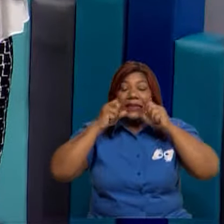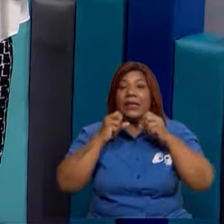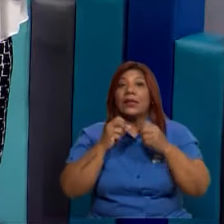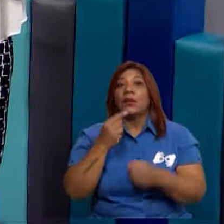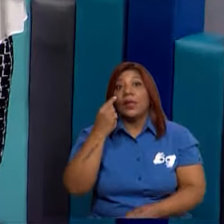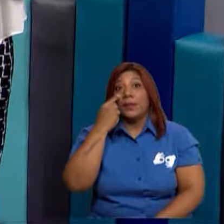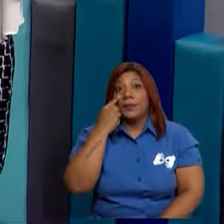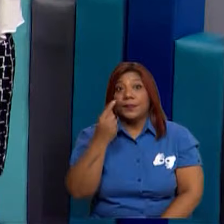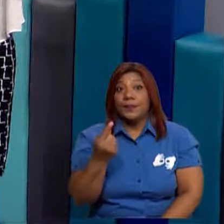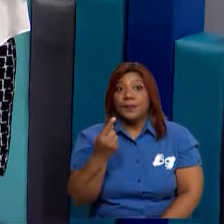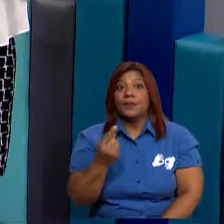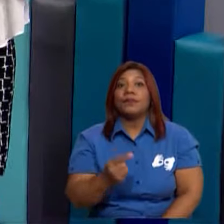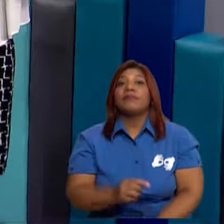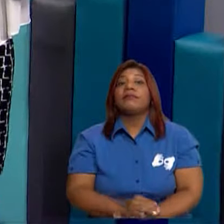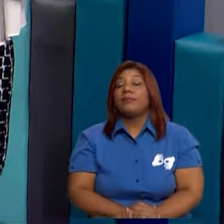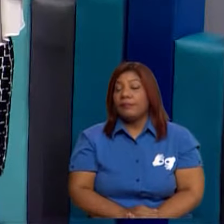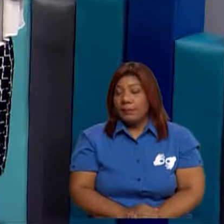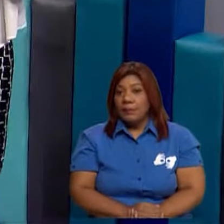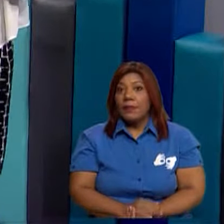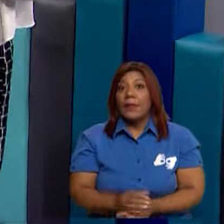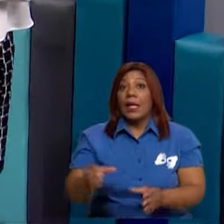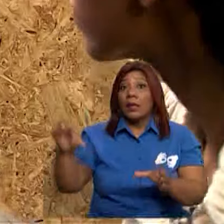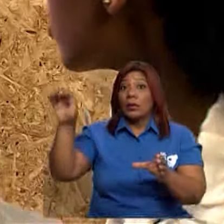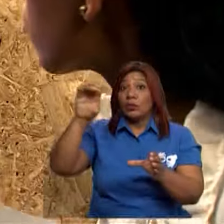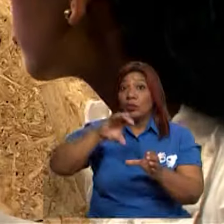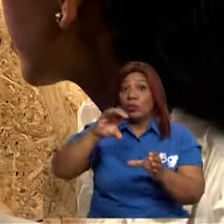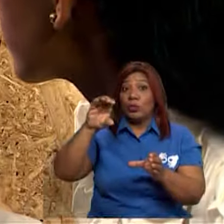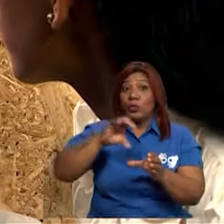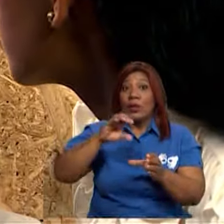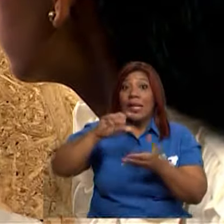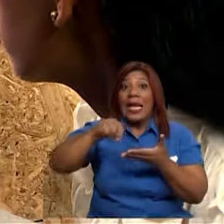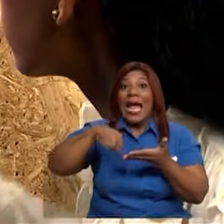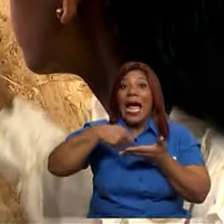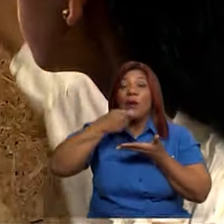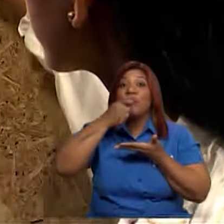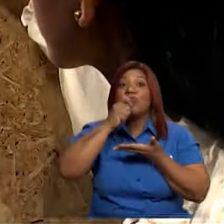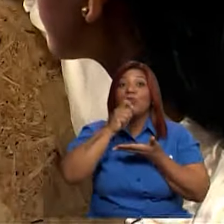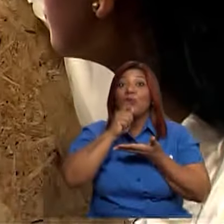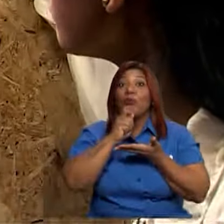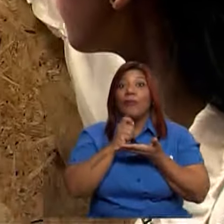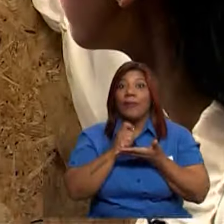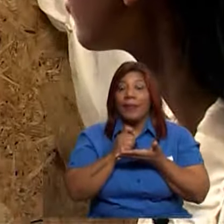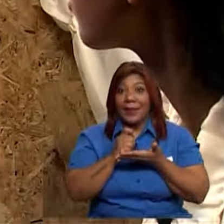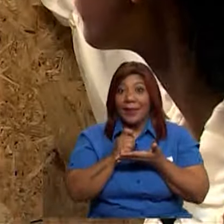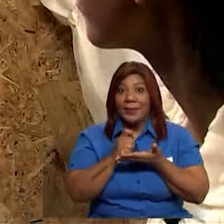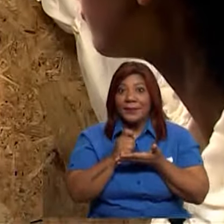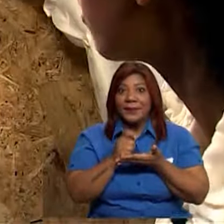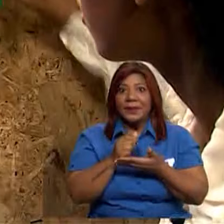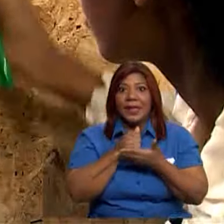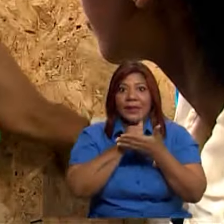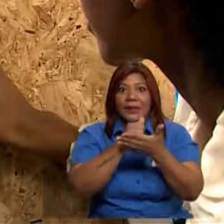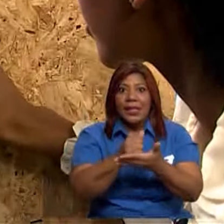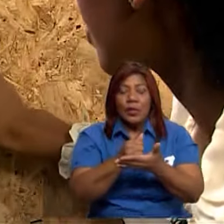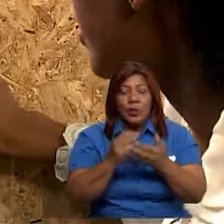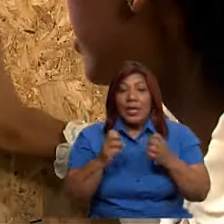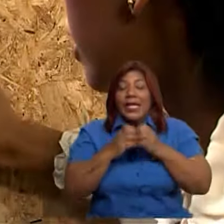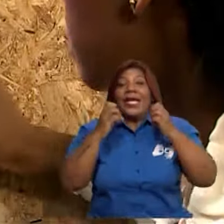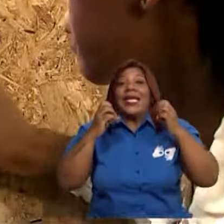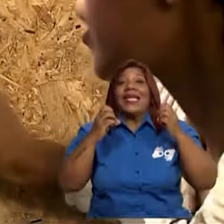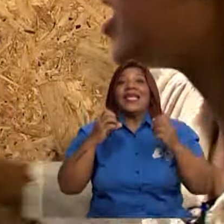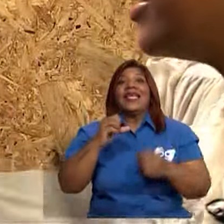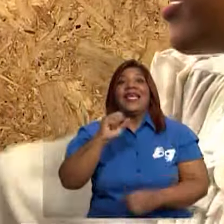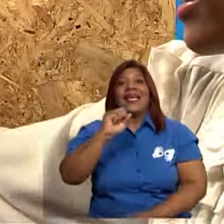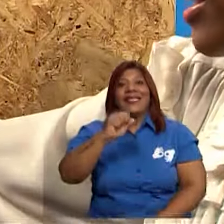energía? Exactamente, sí las dan. Entonces aquí tenemos, vamos a poner que sí y ponemos aquí nuestra